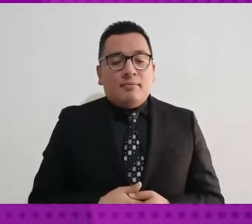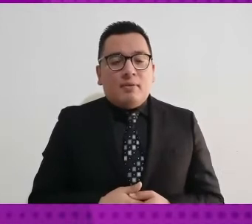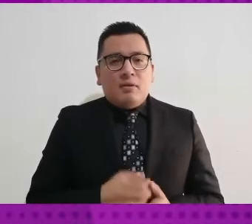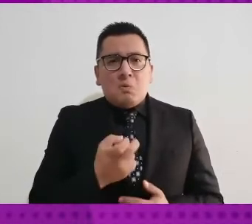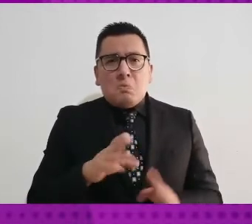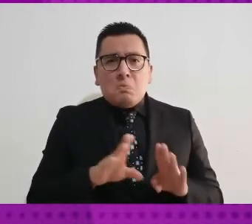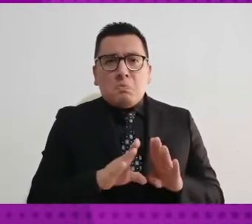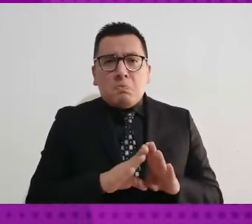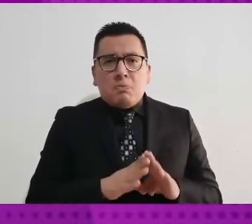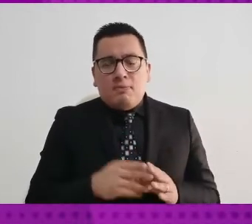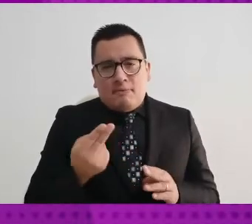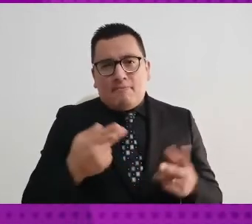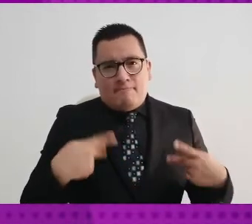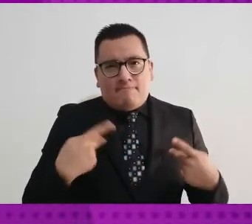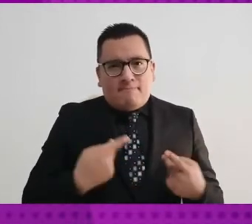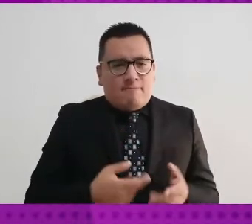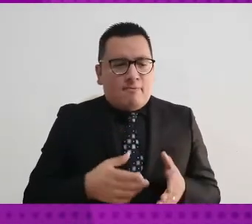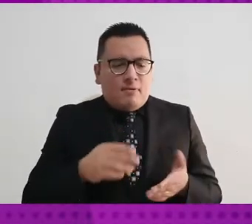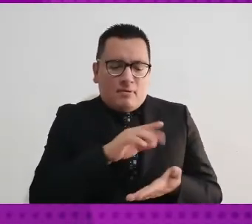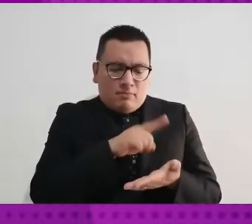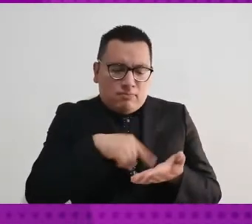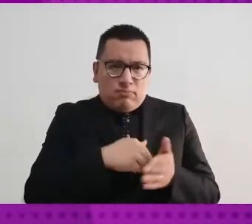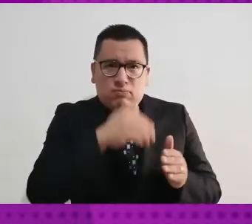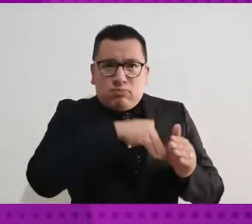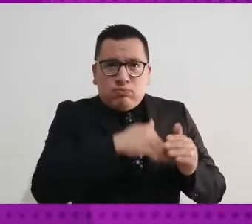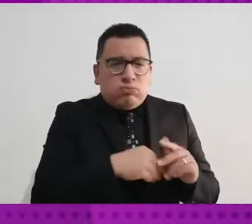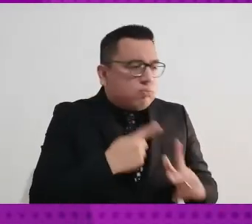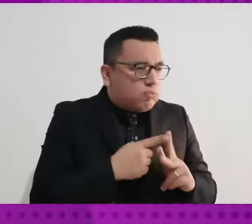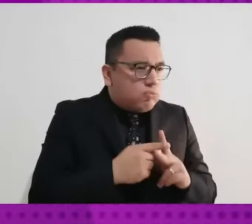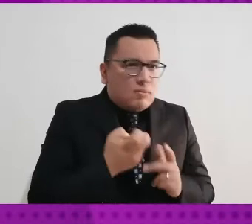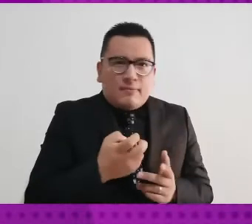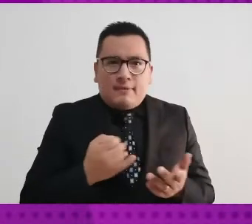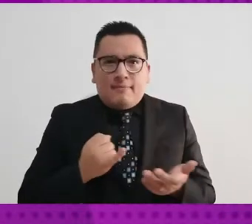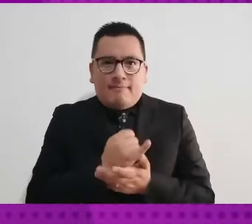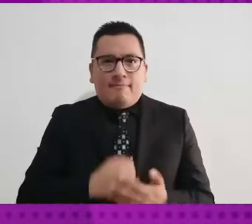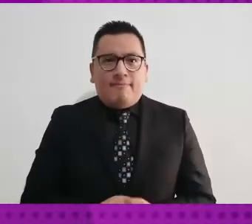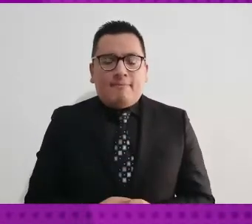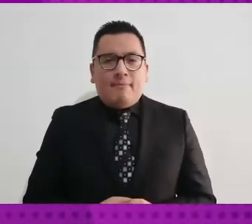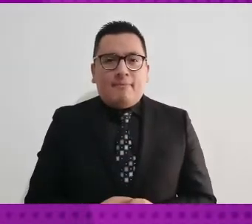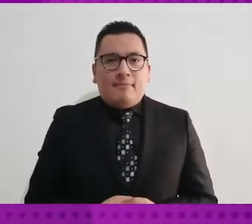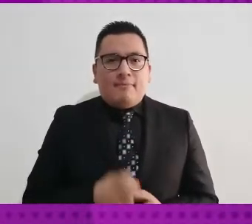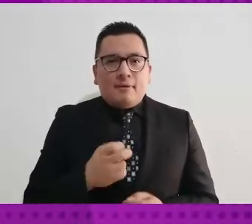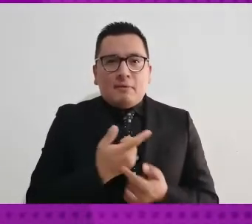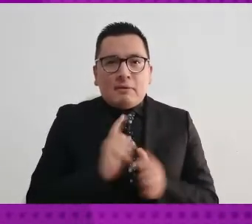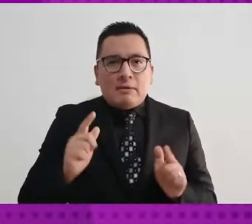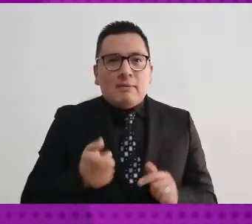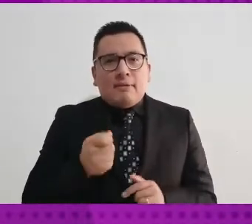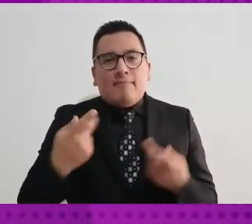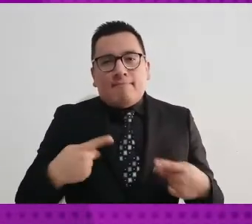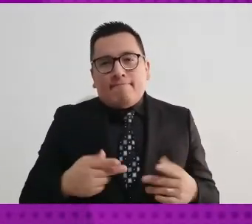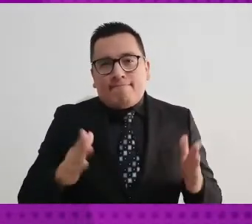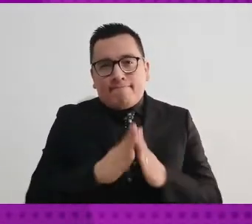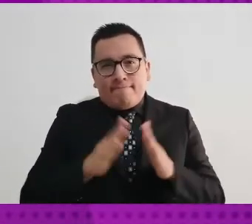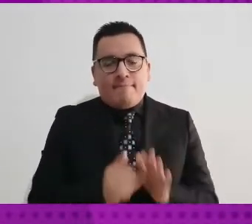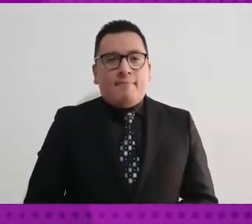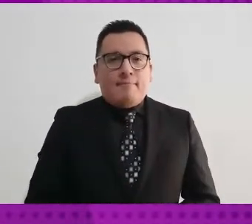se obtiene a partir de los resultados en elecciones libres y auténticas, y las únicas elecciones libres y auténticas son aquellas donde la ciudadanía